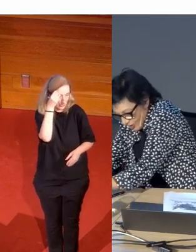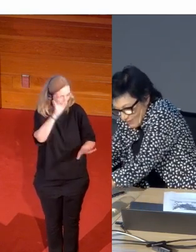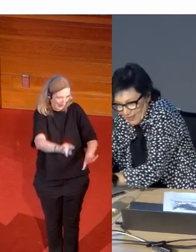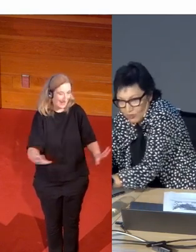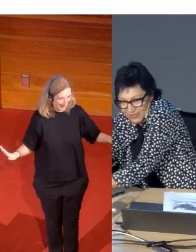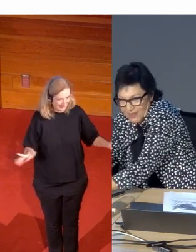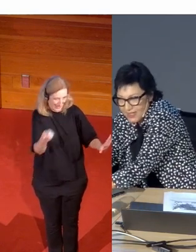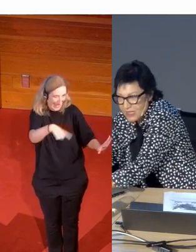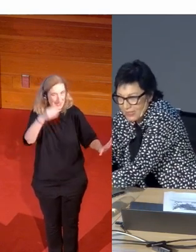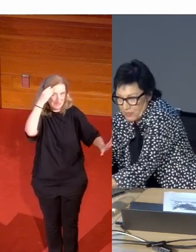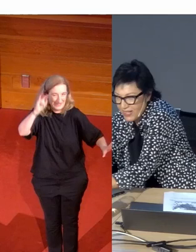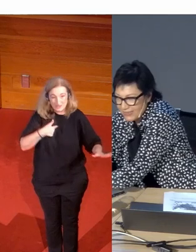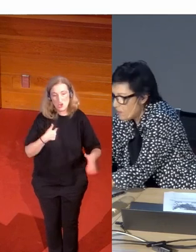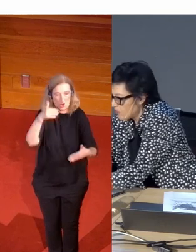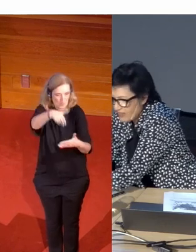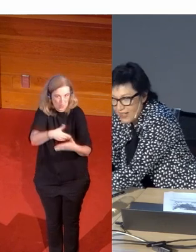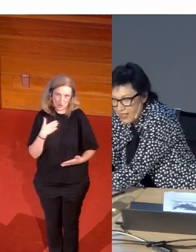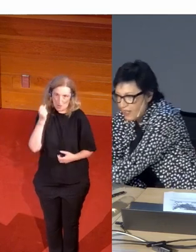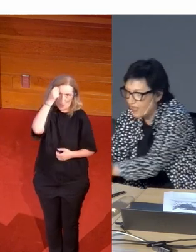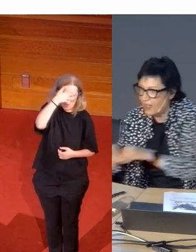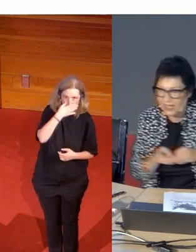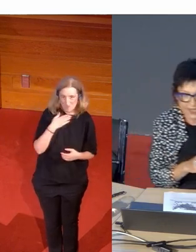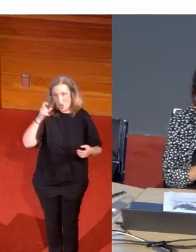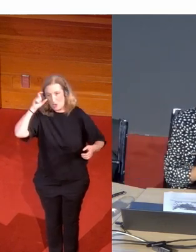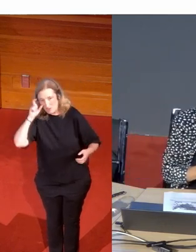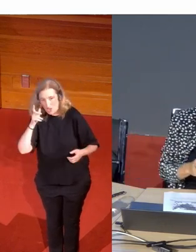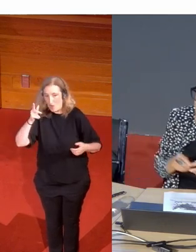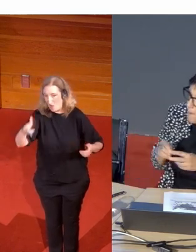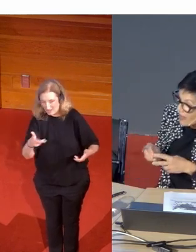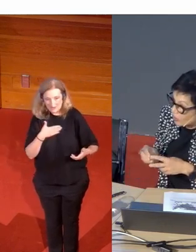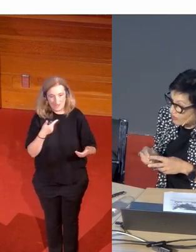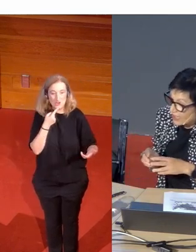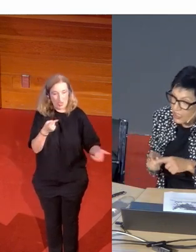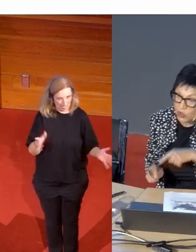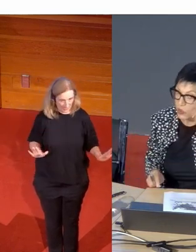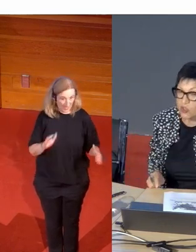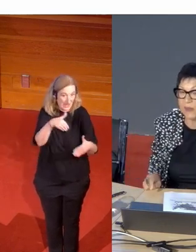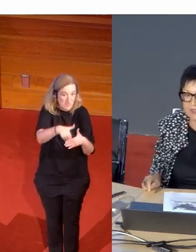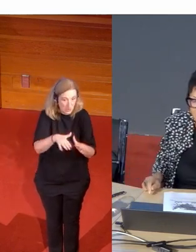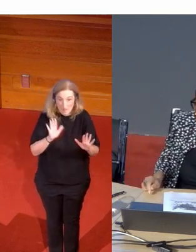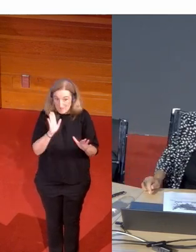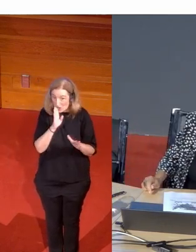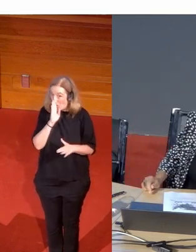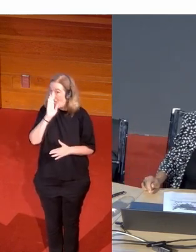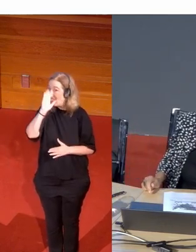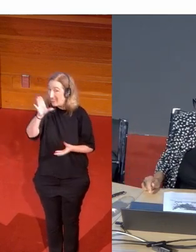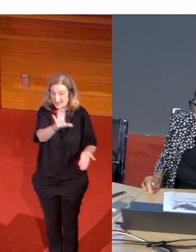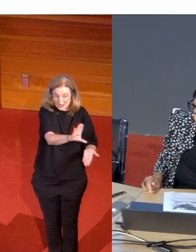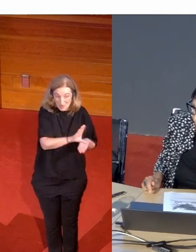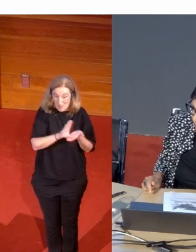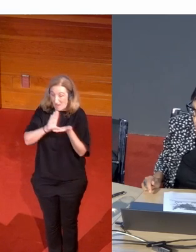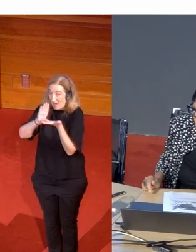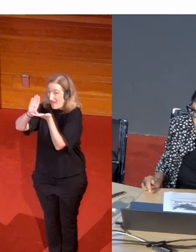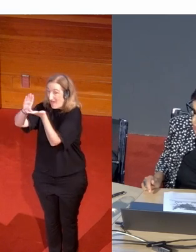No claro van a decir si prefieren a Trump o prefieren a a Harris pero esos votos no van directamente al